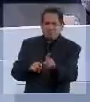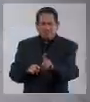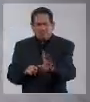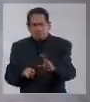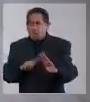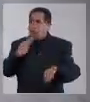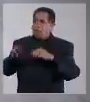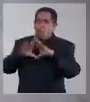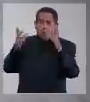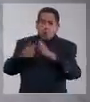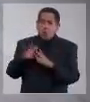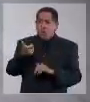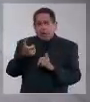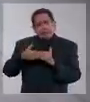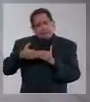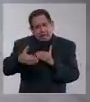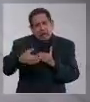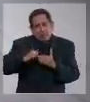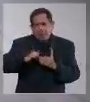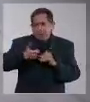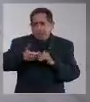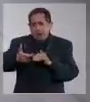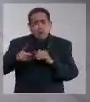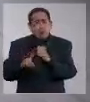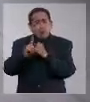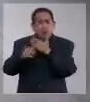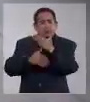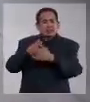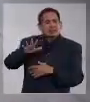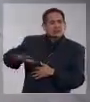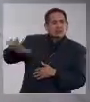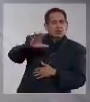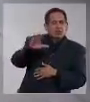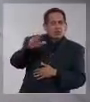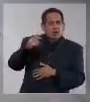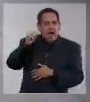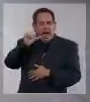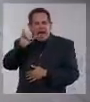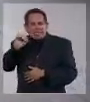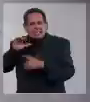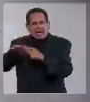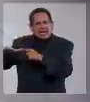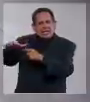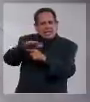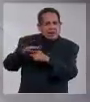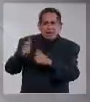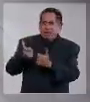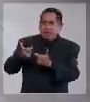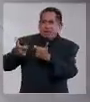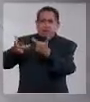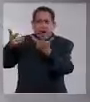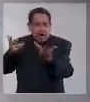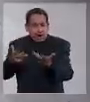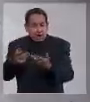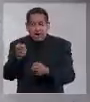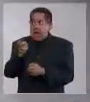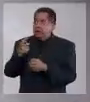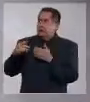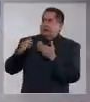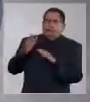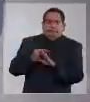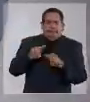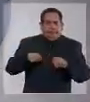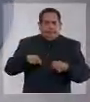con cargo a los conflictos que hay en el Medio Oriente. Cuando los países se meten a administrar los precios, sufren las finanzas públicas